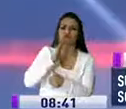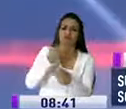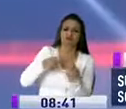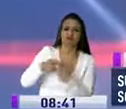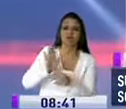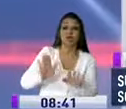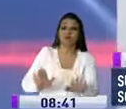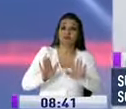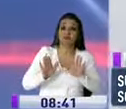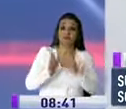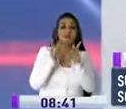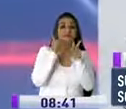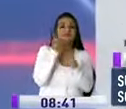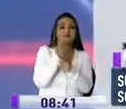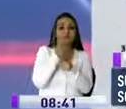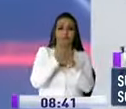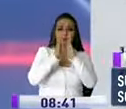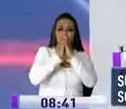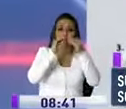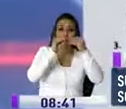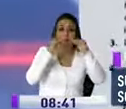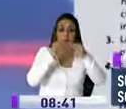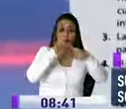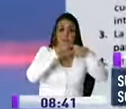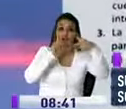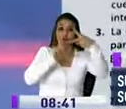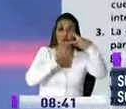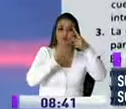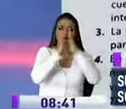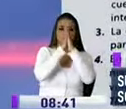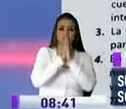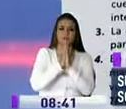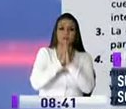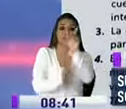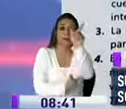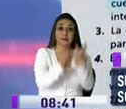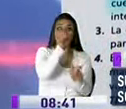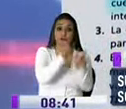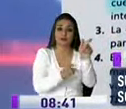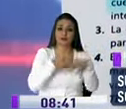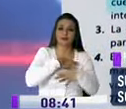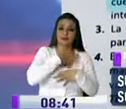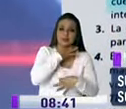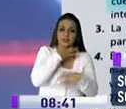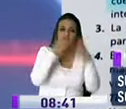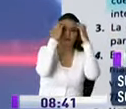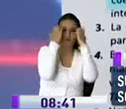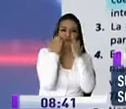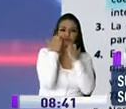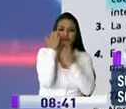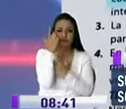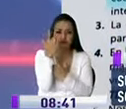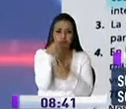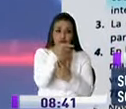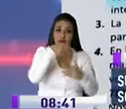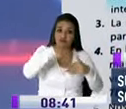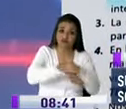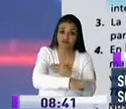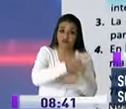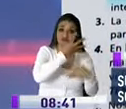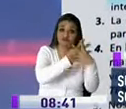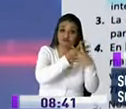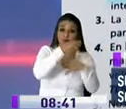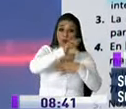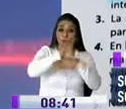sentido, solicitan en el punto número 2 de este documento la liberación de las personas civiles, guerrilleras y milicianas retenidas en Ecuador y